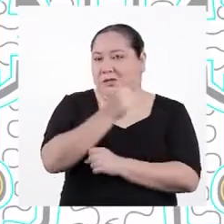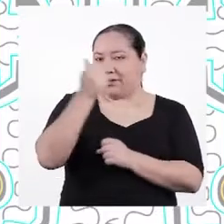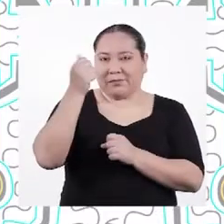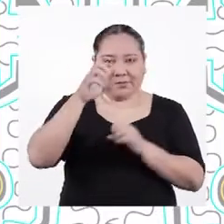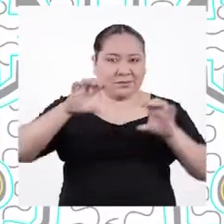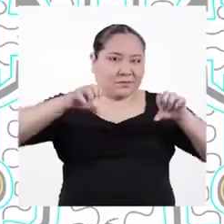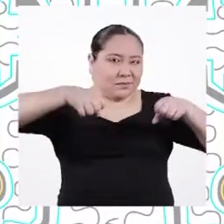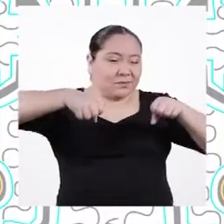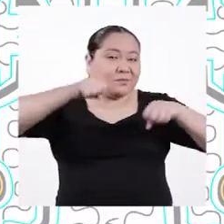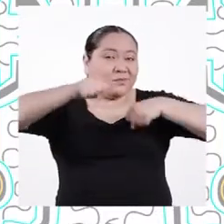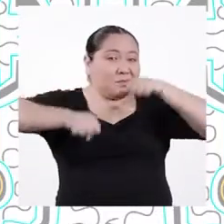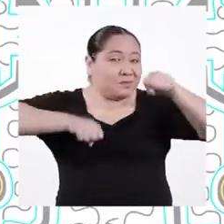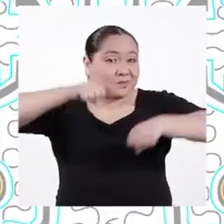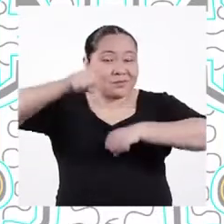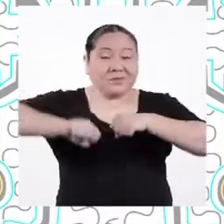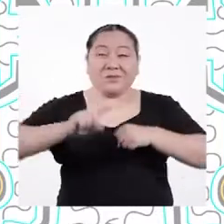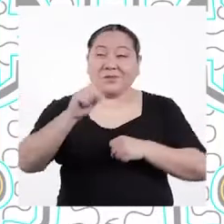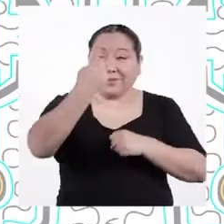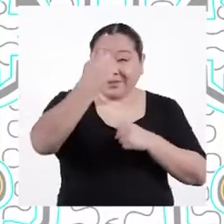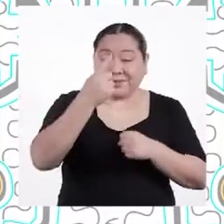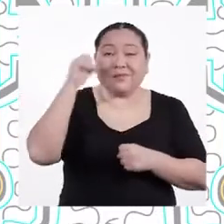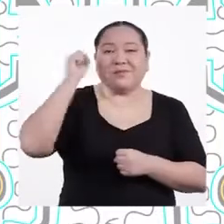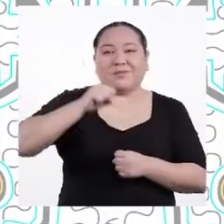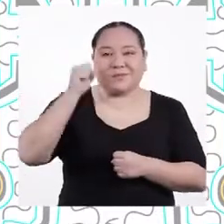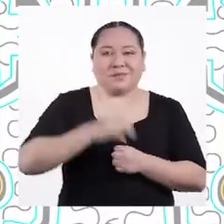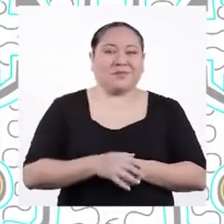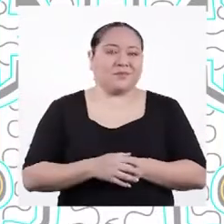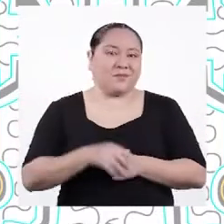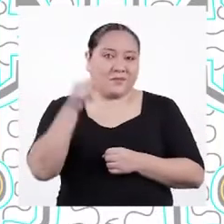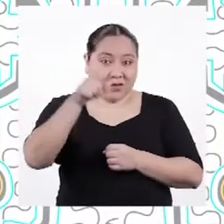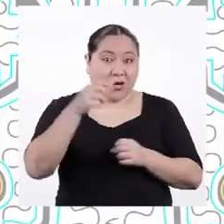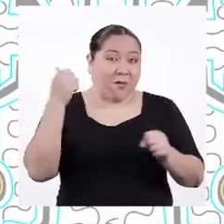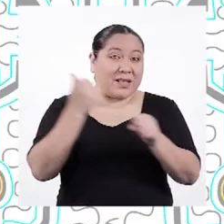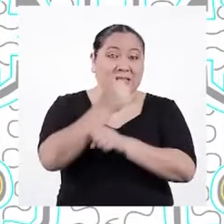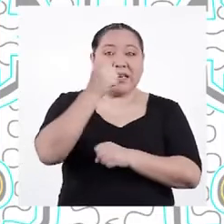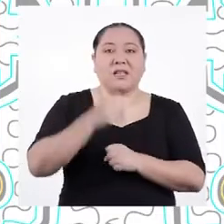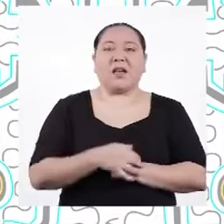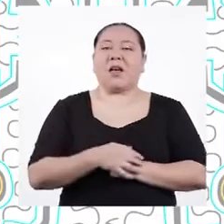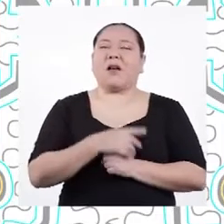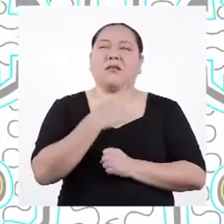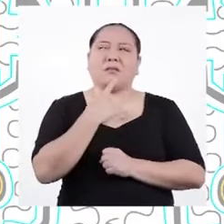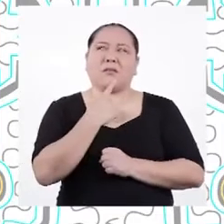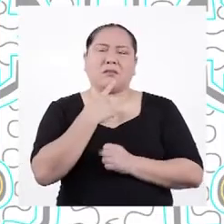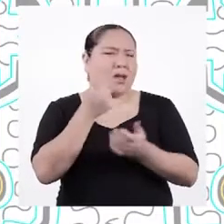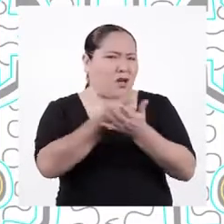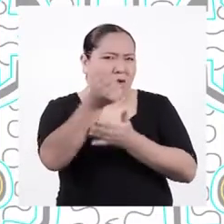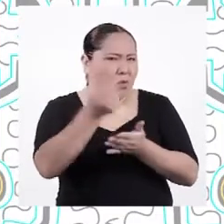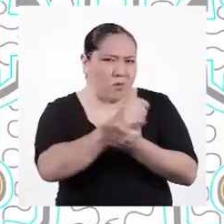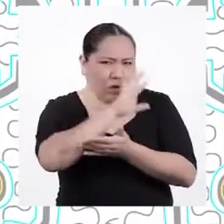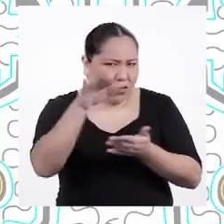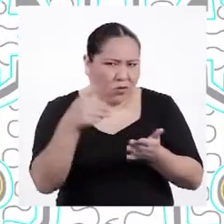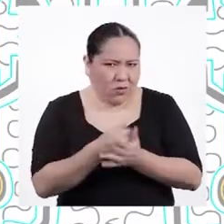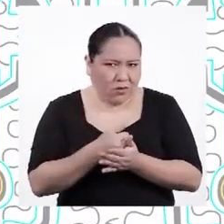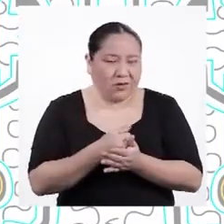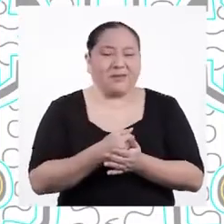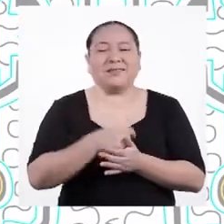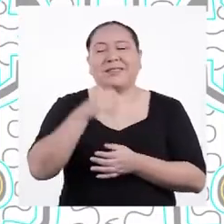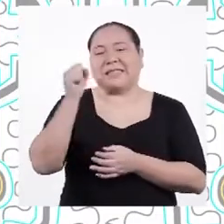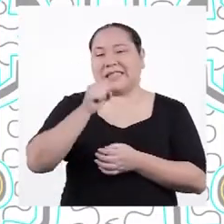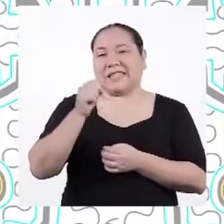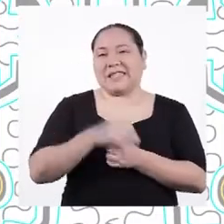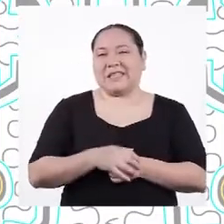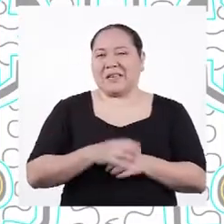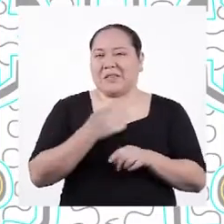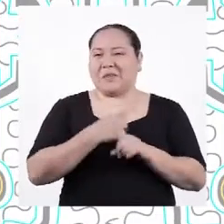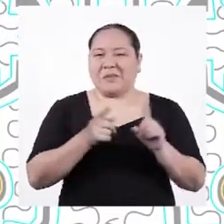única forma de asegurar que te llevarás la bicicleta sería... Que compre todos los boletos. Sí, pero no creo que sea